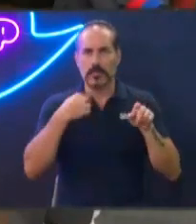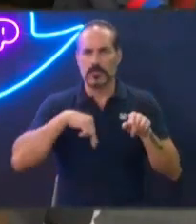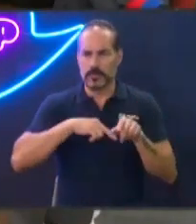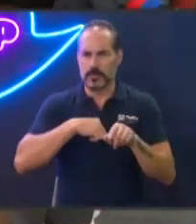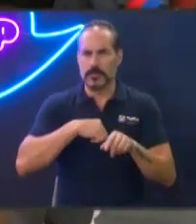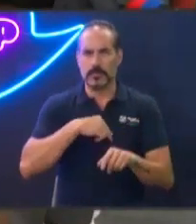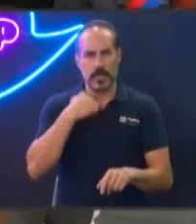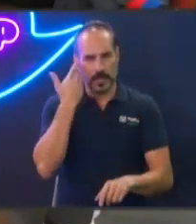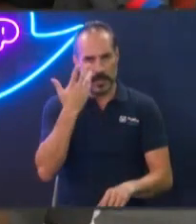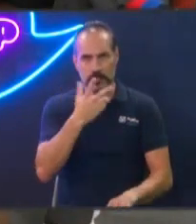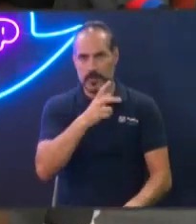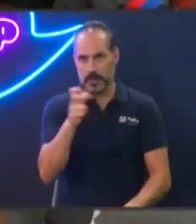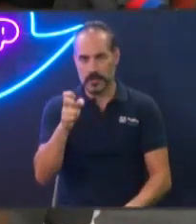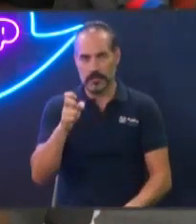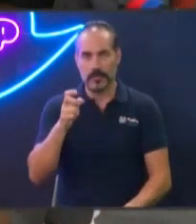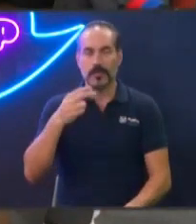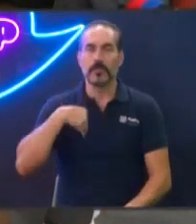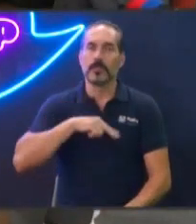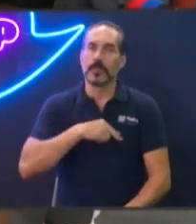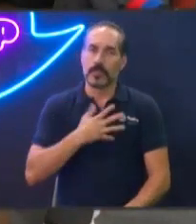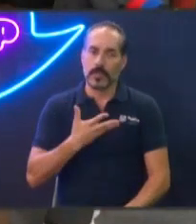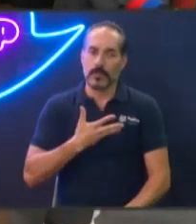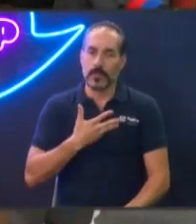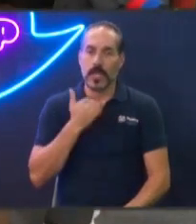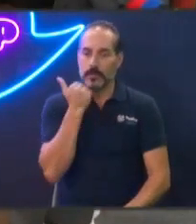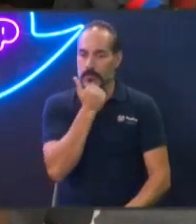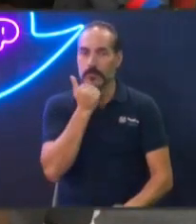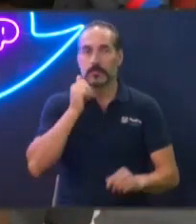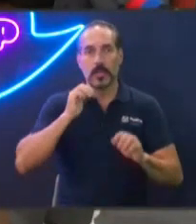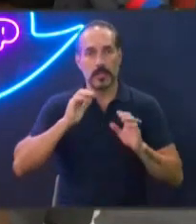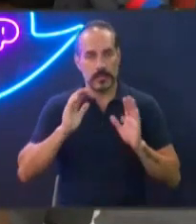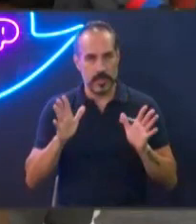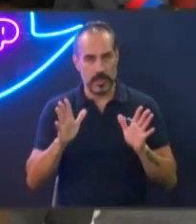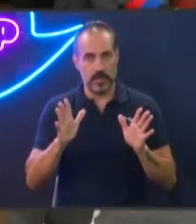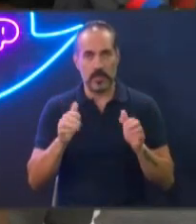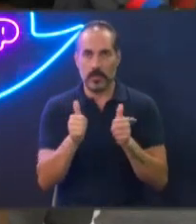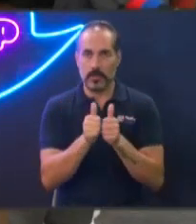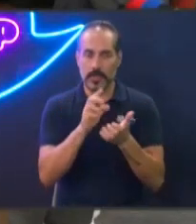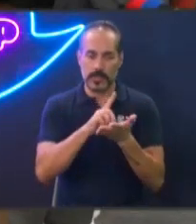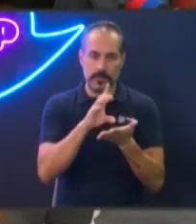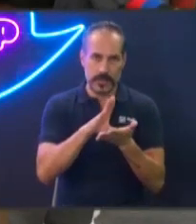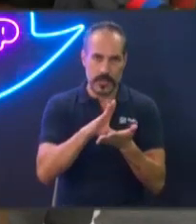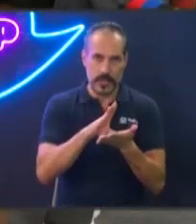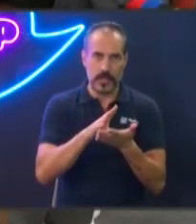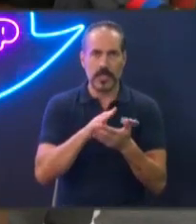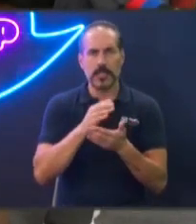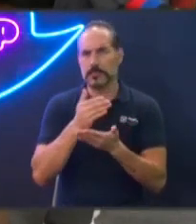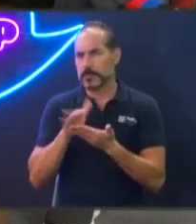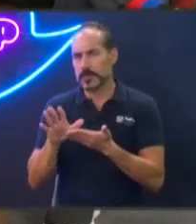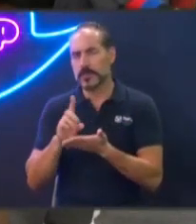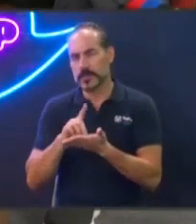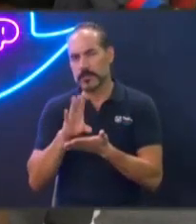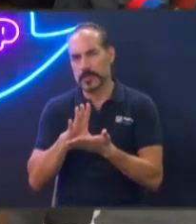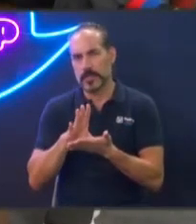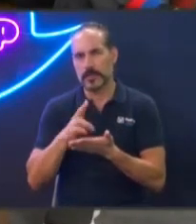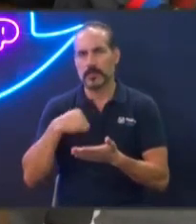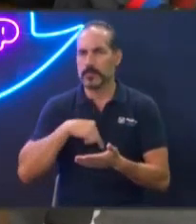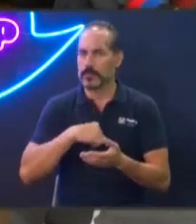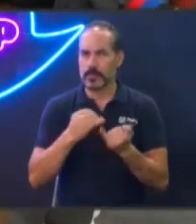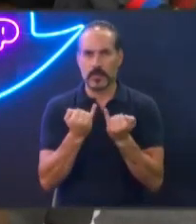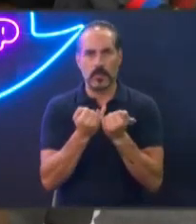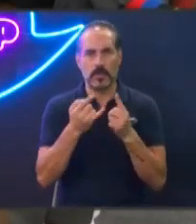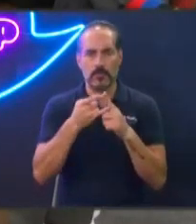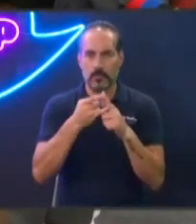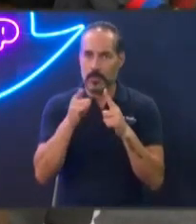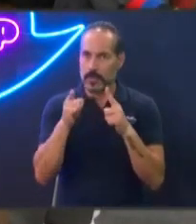comentas tenemos alumnos con o sin discapacidad pero también estamos eh abriendo las puertas te decía hace un momento